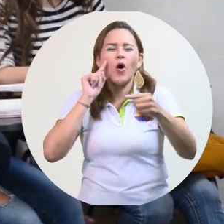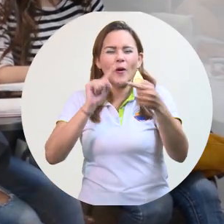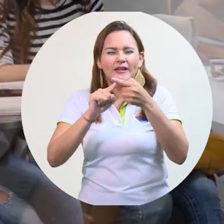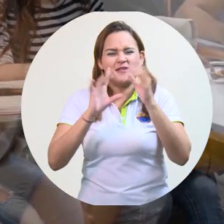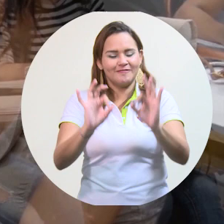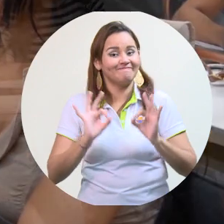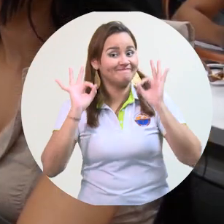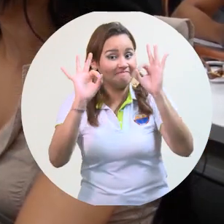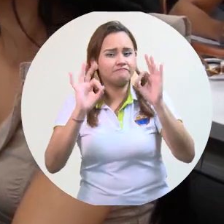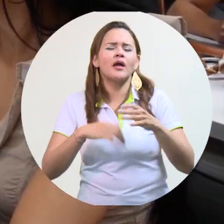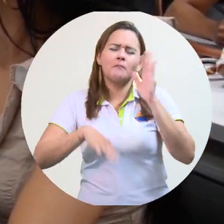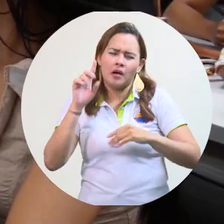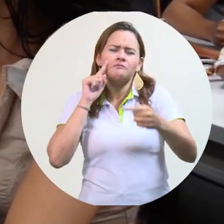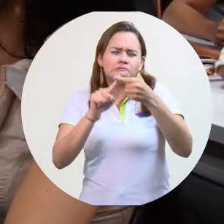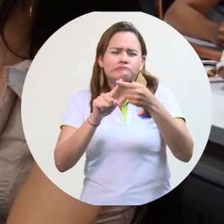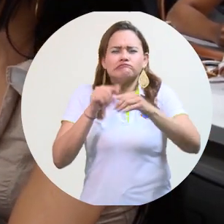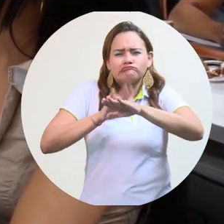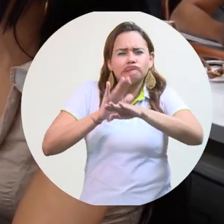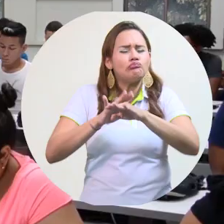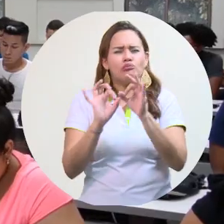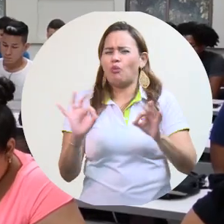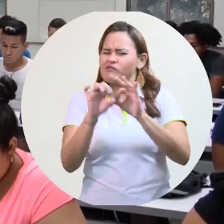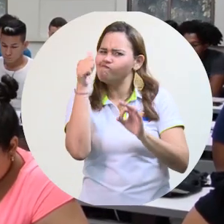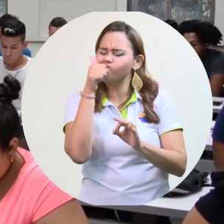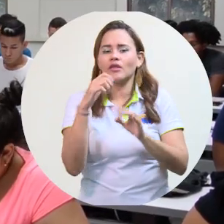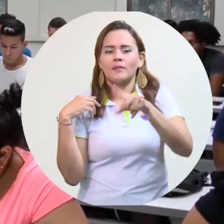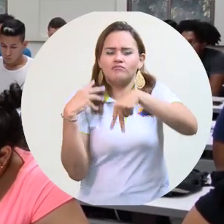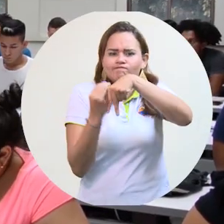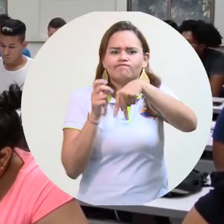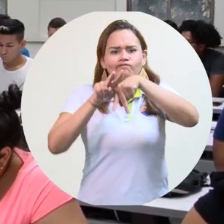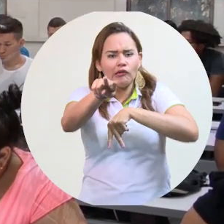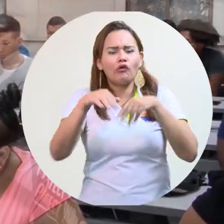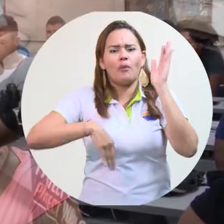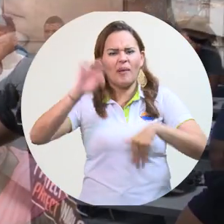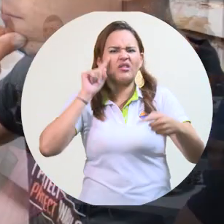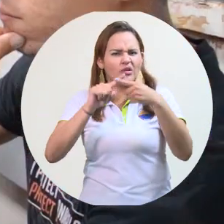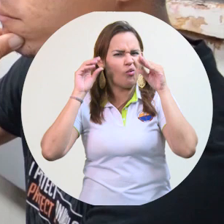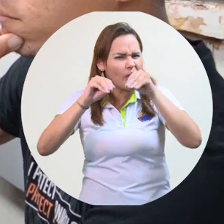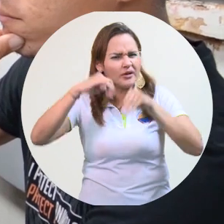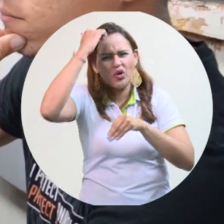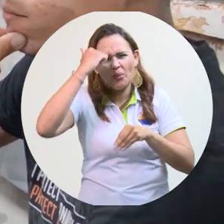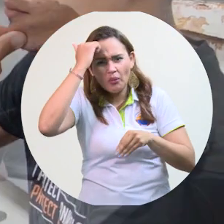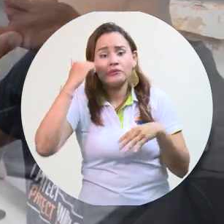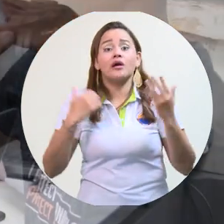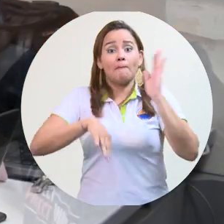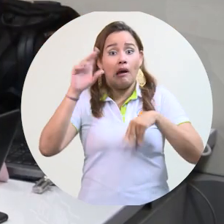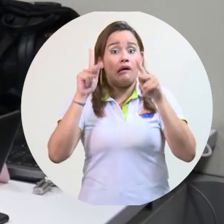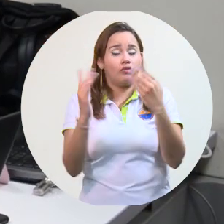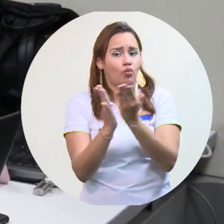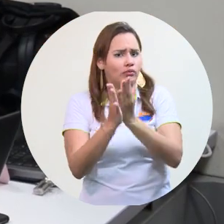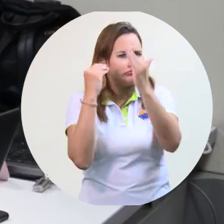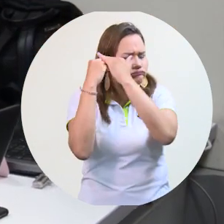la correspondencia entre la misión y visión institucional y los objetivos del programa, el nivel de formación docente, el desempeño de los estudiantes en las